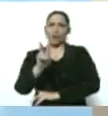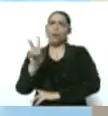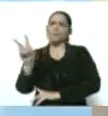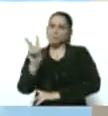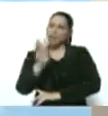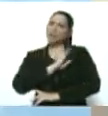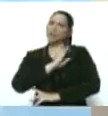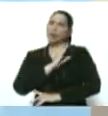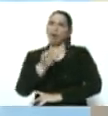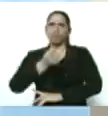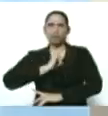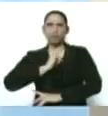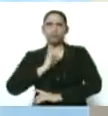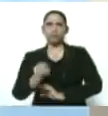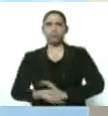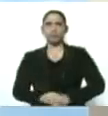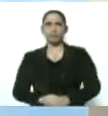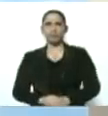venezolano,